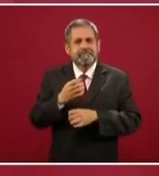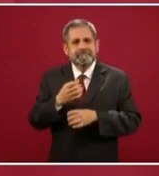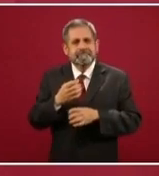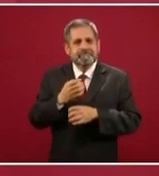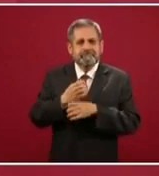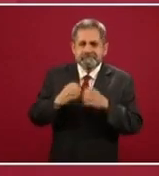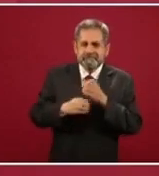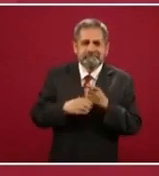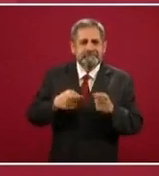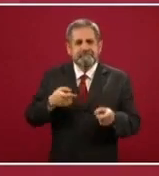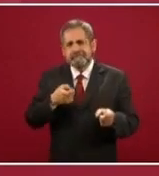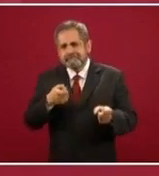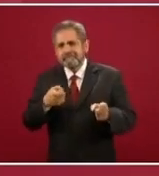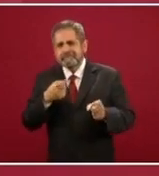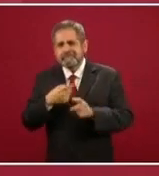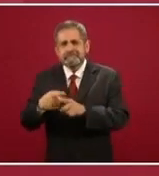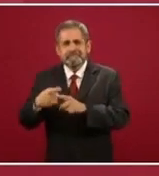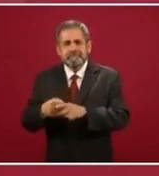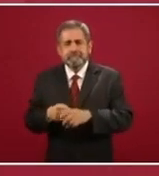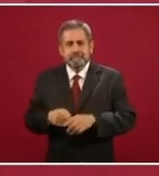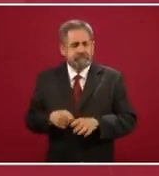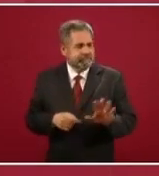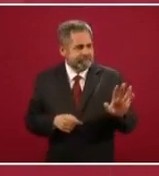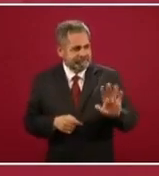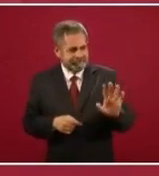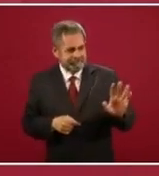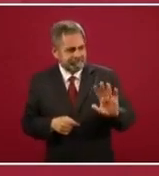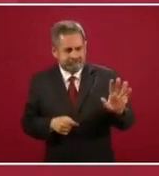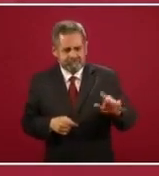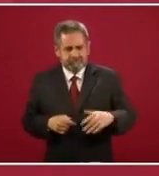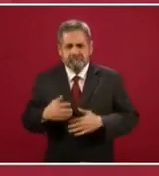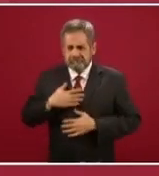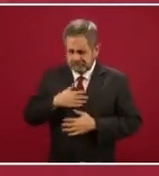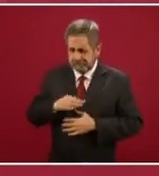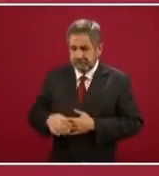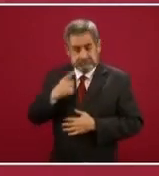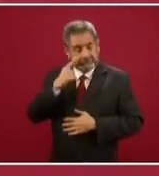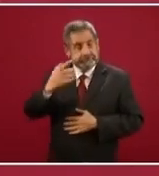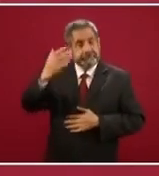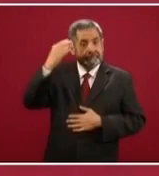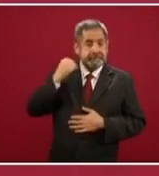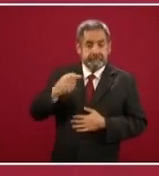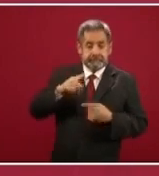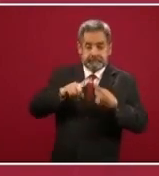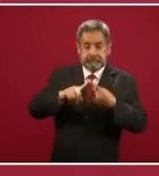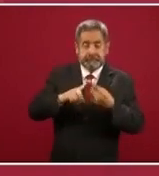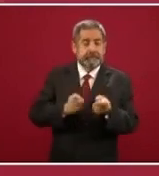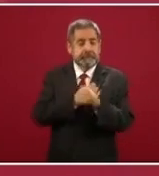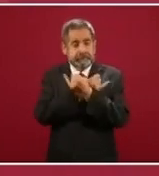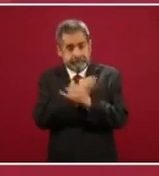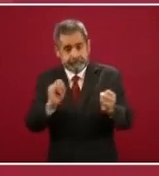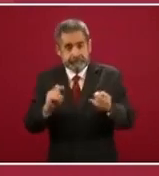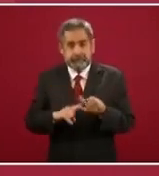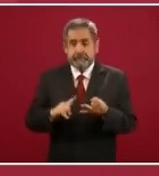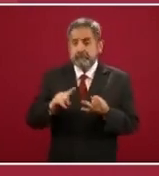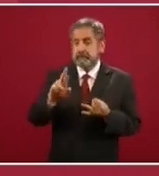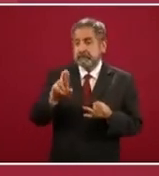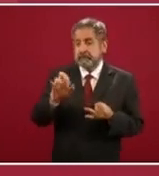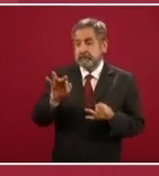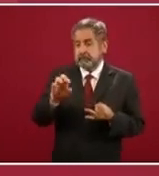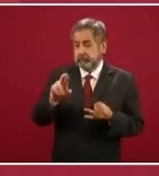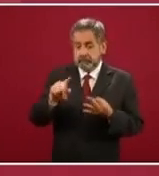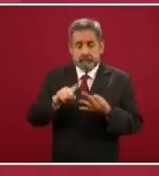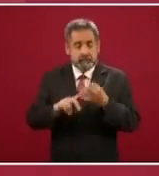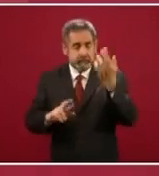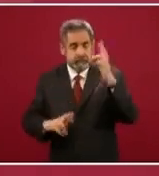Y además había razón, porque las 3 transformaciones de México, la independencia, la reforma, la revolución, se hicieron con